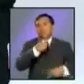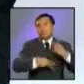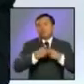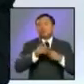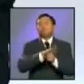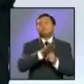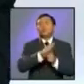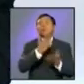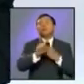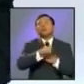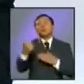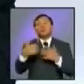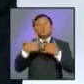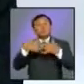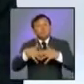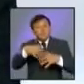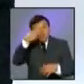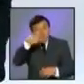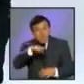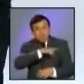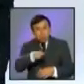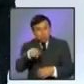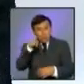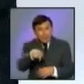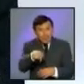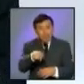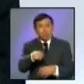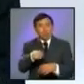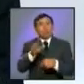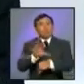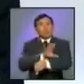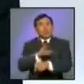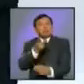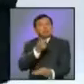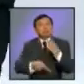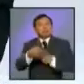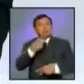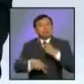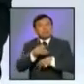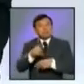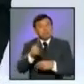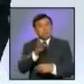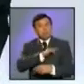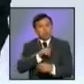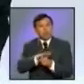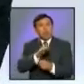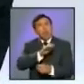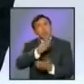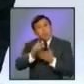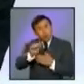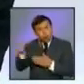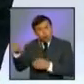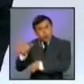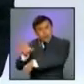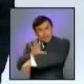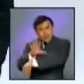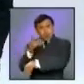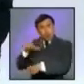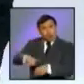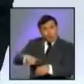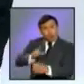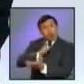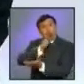presidente priista que no tenga las manos manchadas de sangre ni uno solo ni